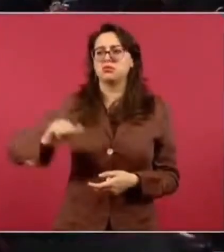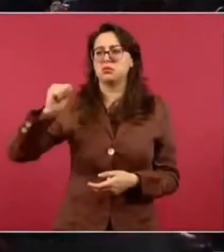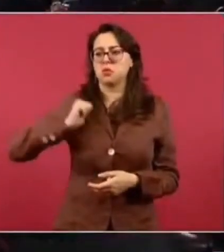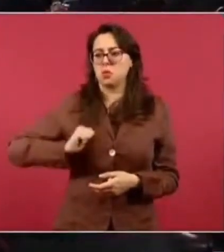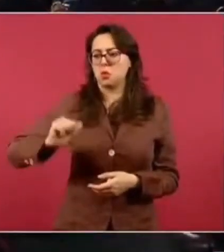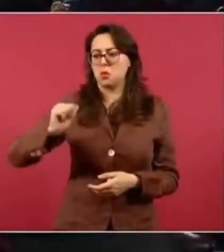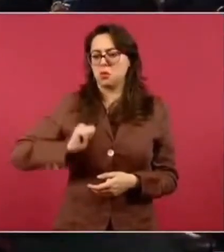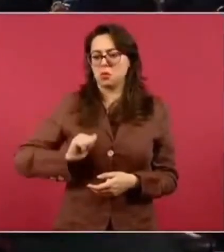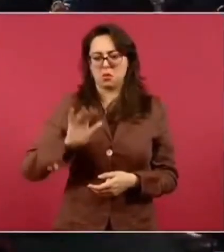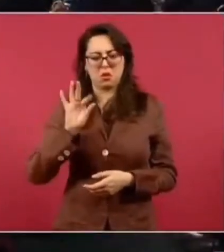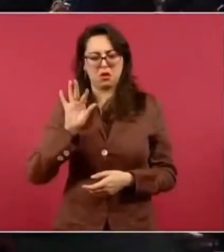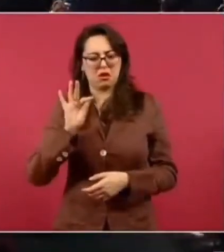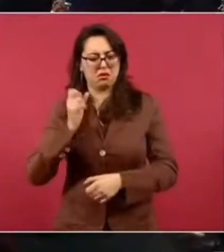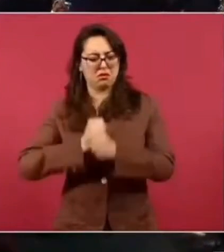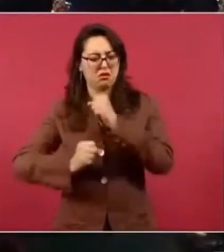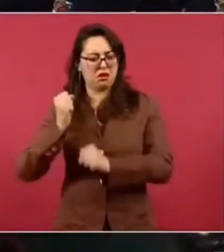dato.